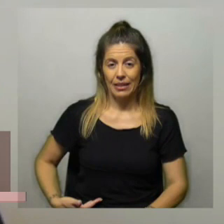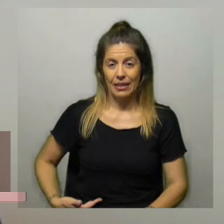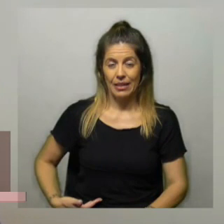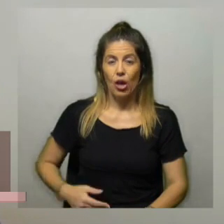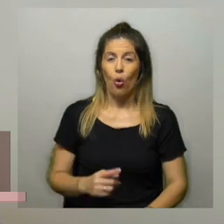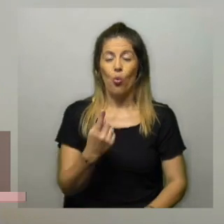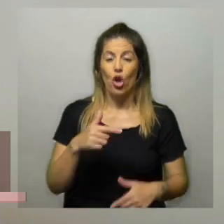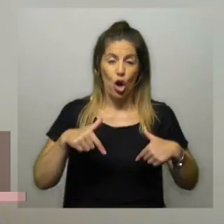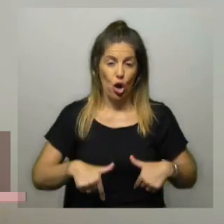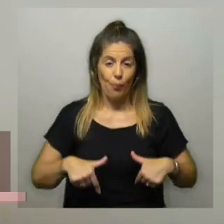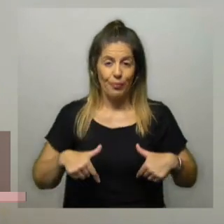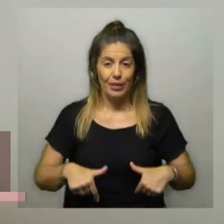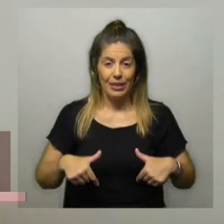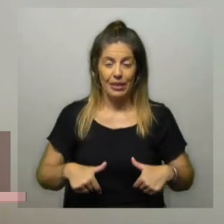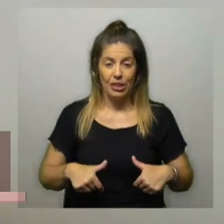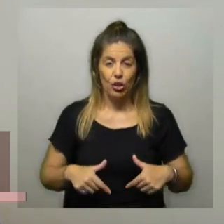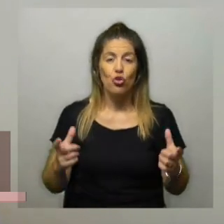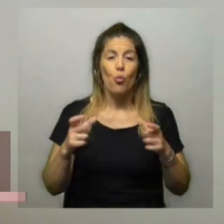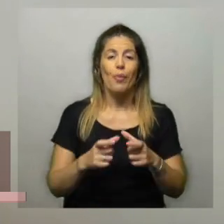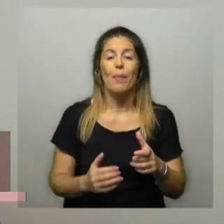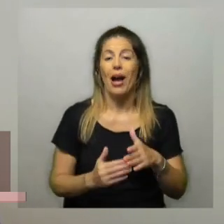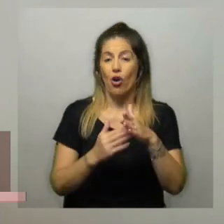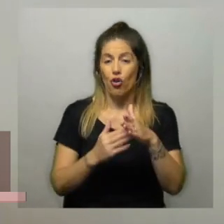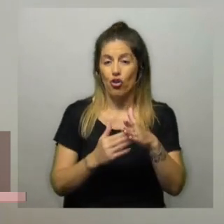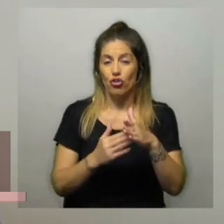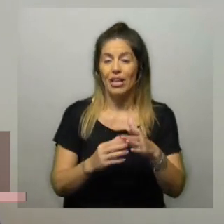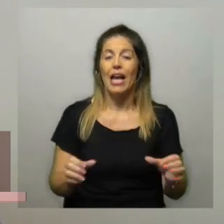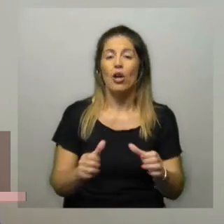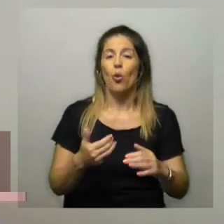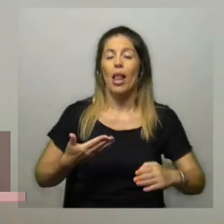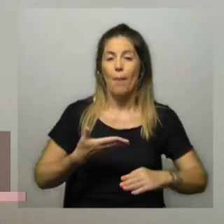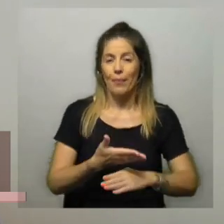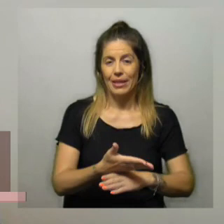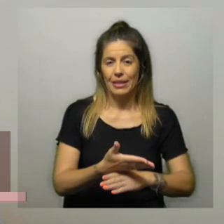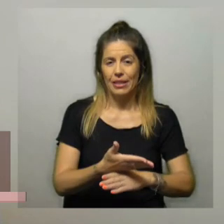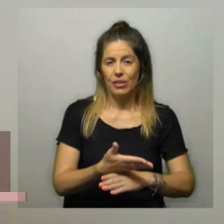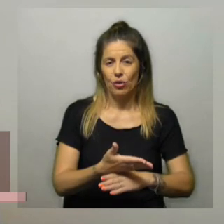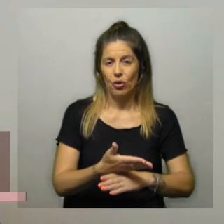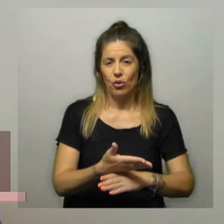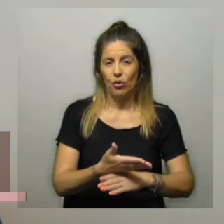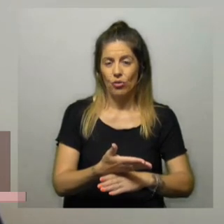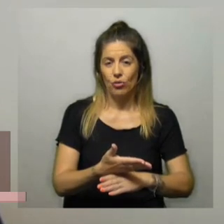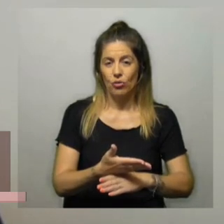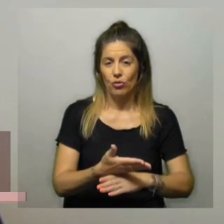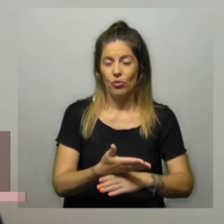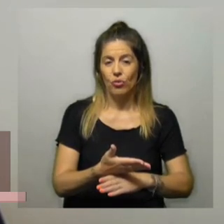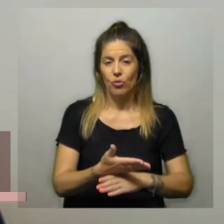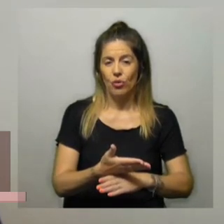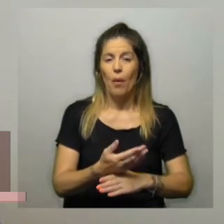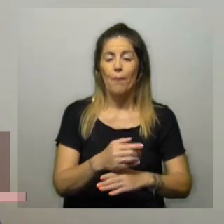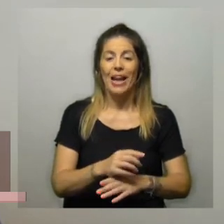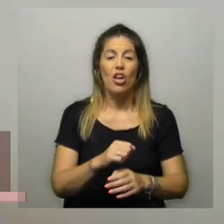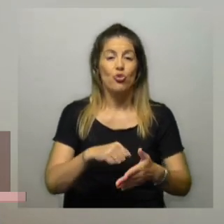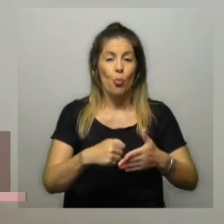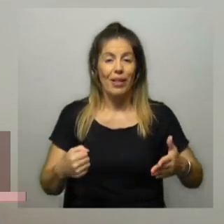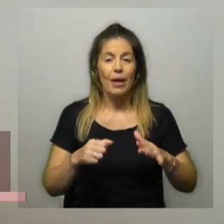uno de los ministros de la Suprema Corte, actuó a pedido de la Advocacía General de la Unión para suspender